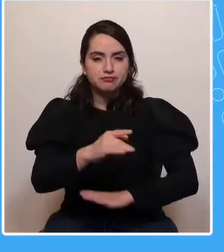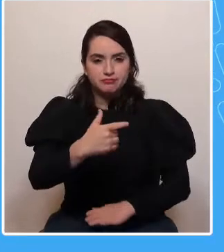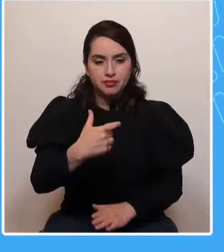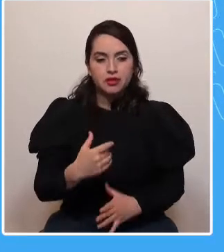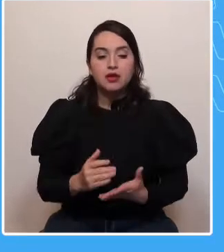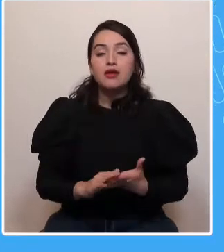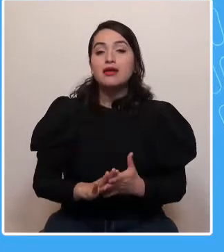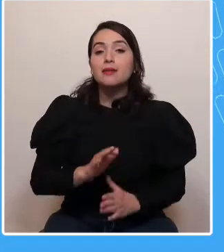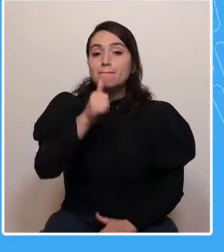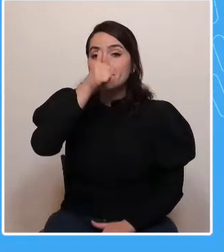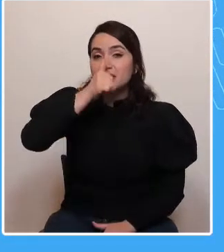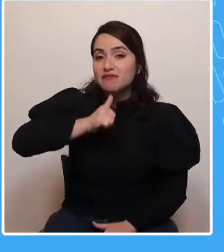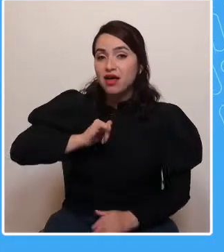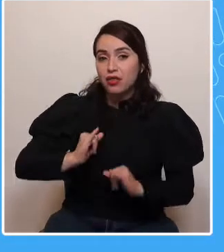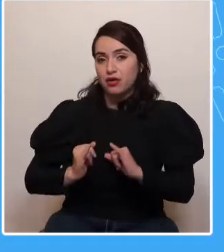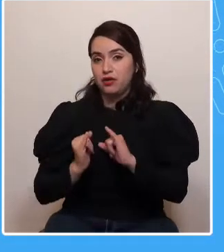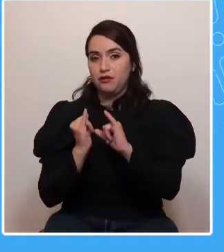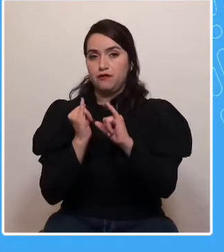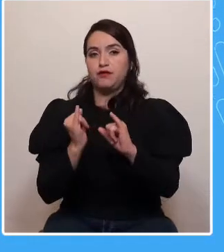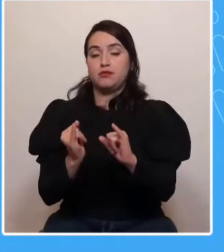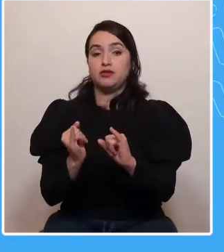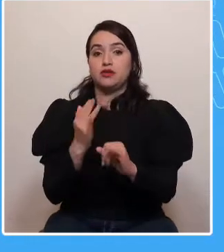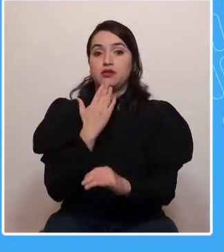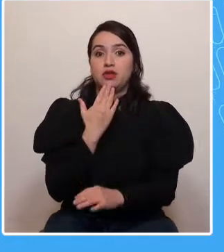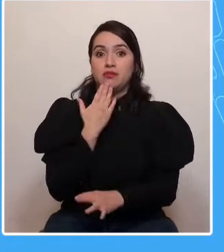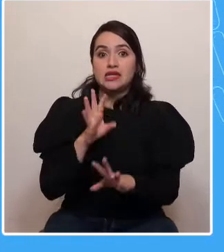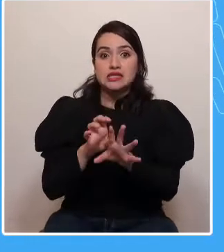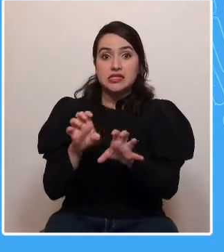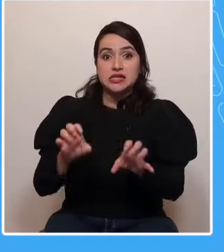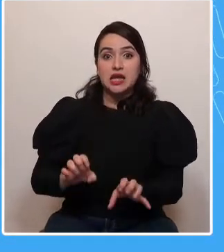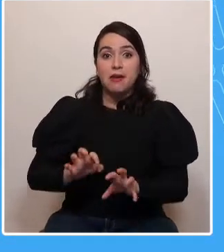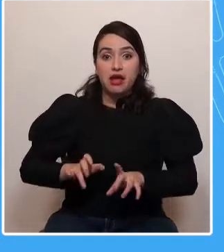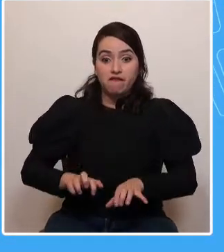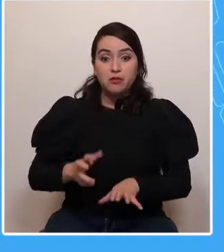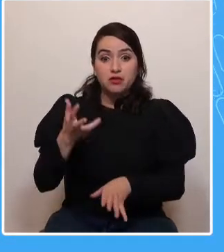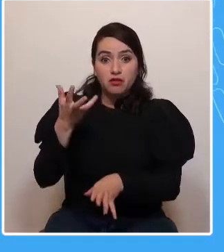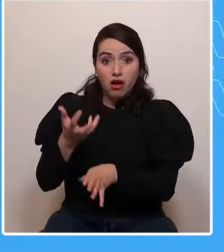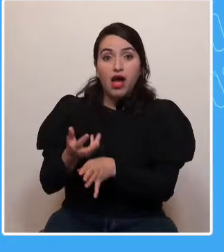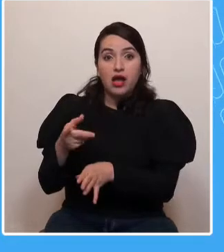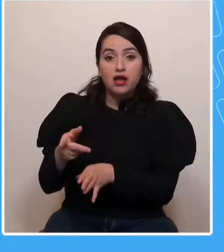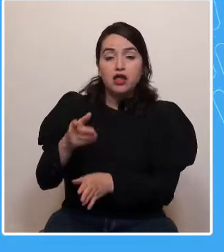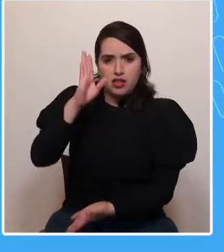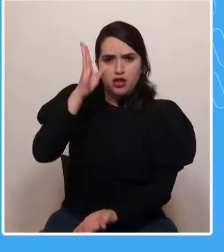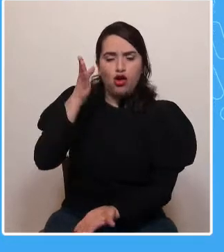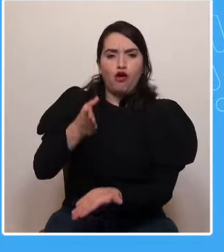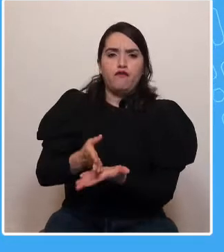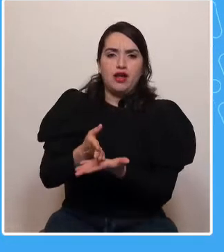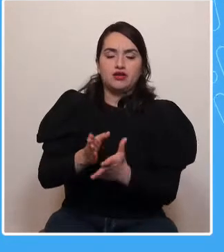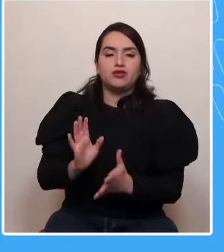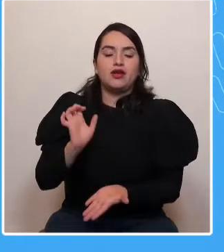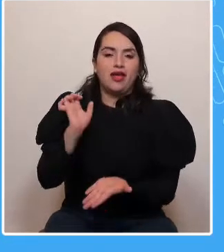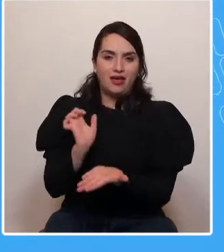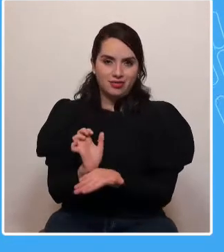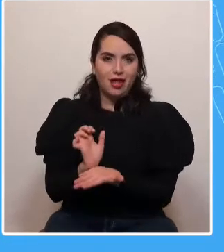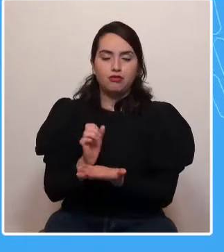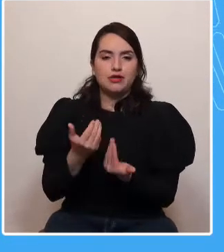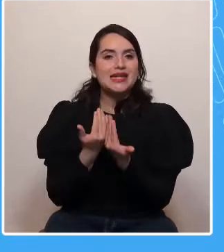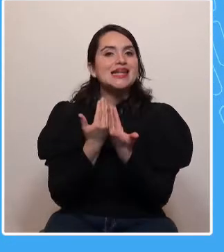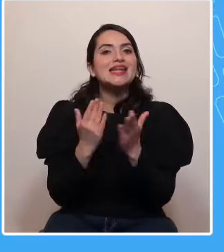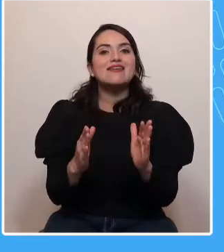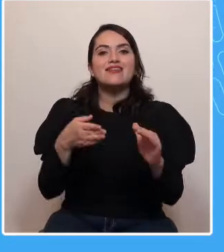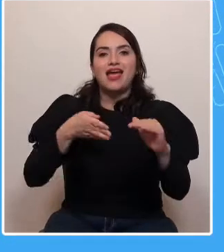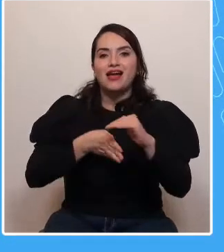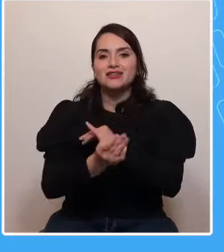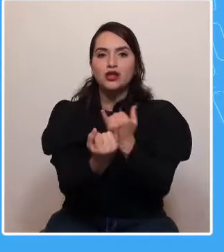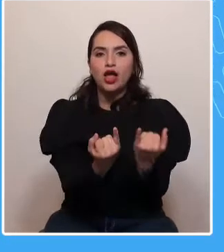y disponibilidad de los sistemas informáticos, como también la obligación del Estado a liberar el acceso de información